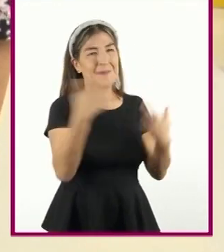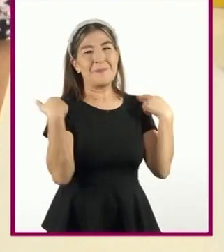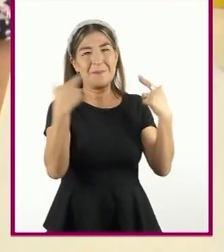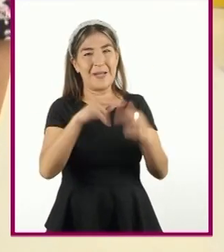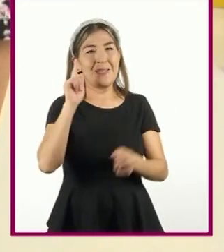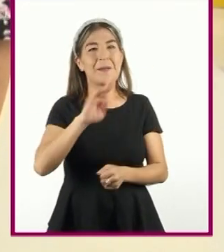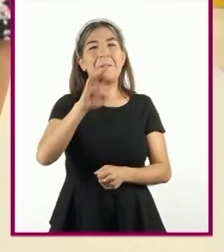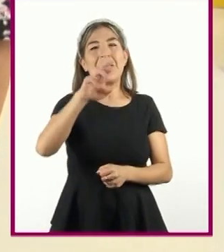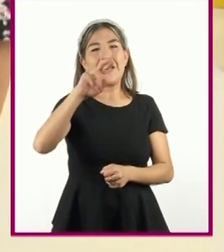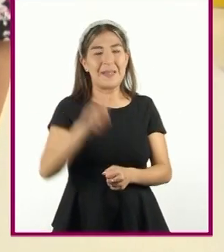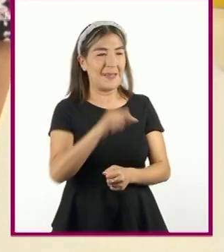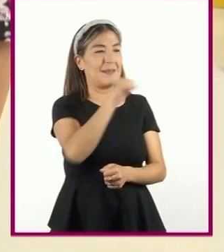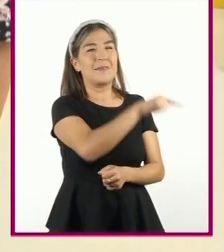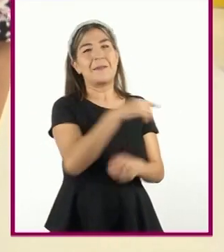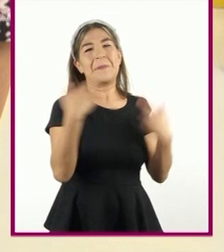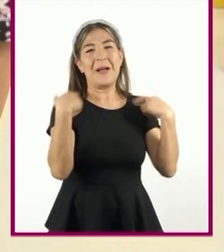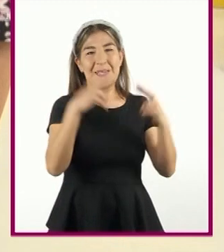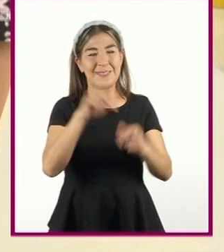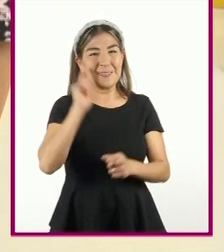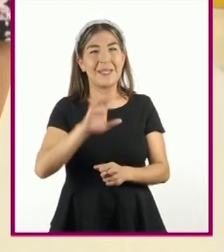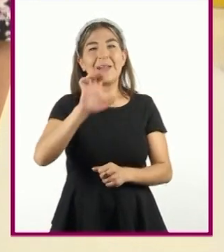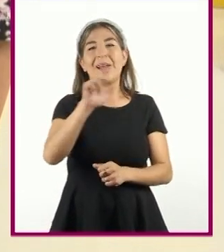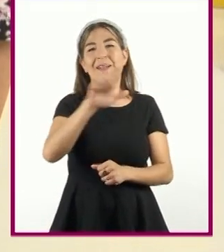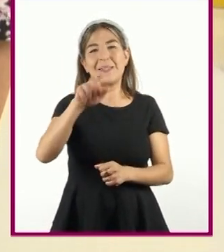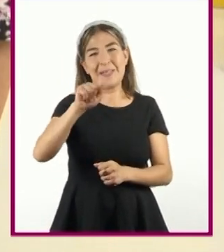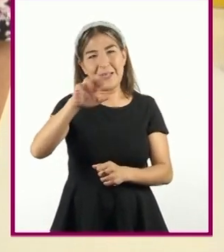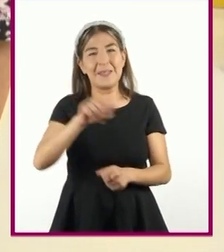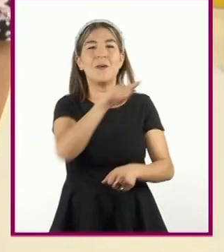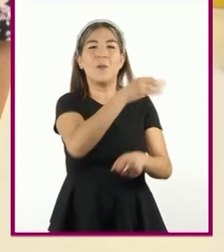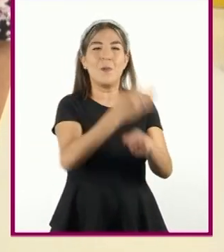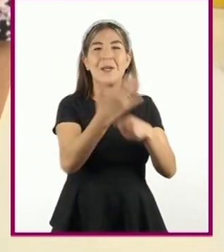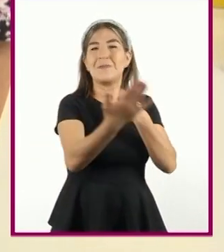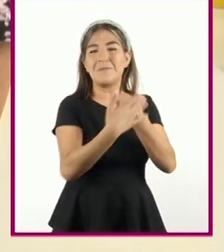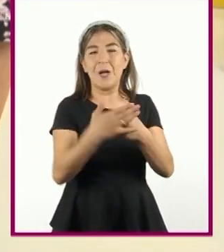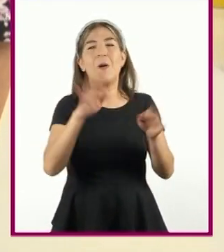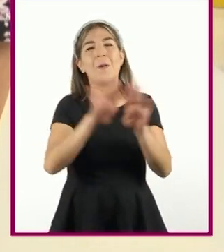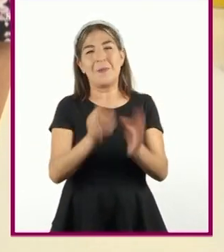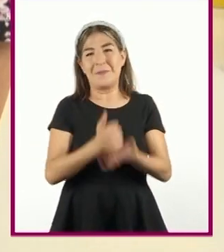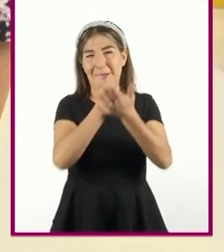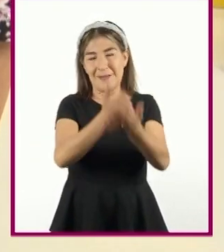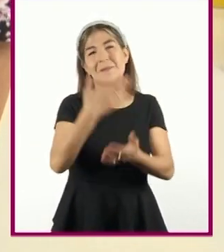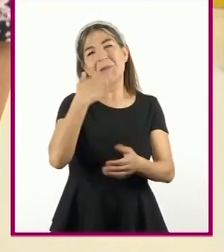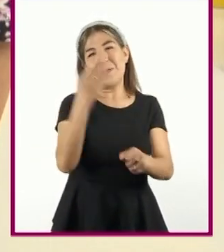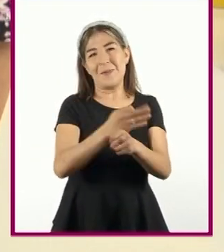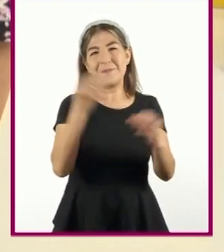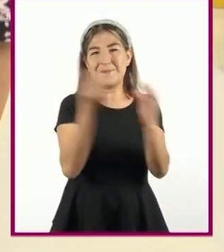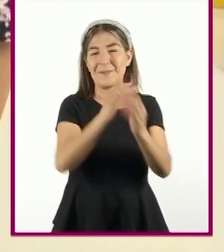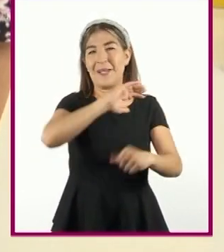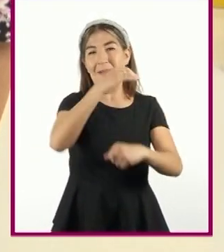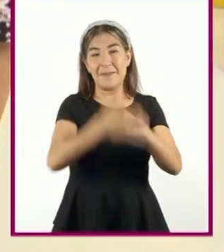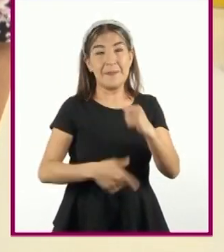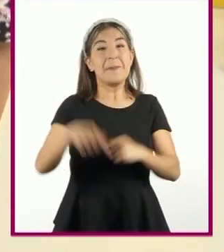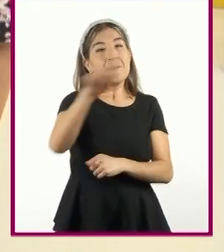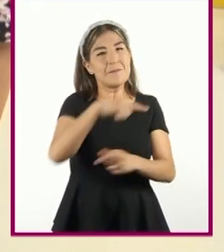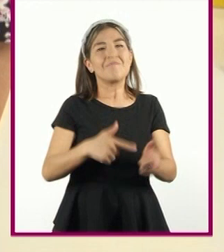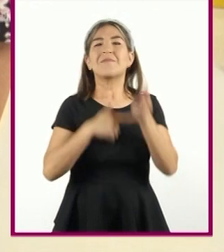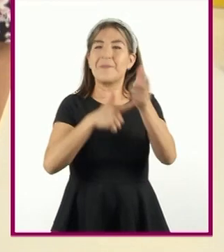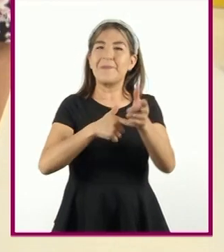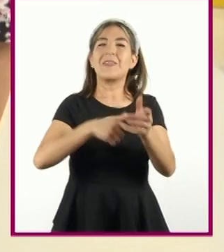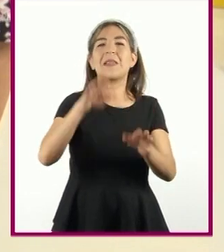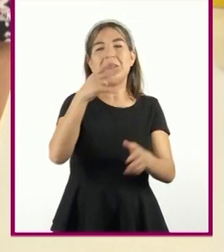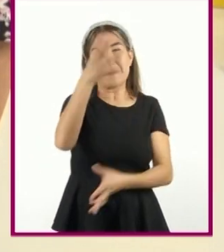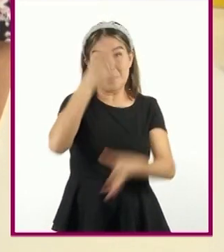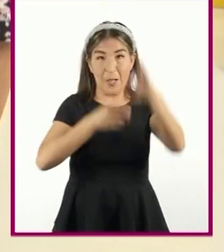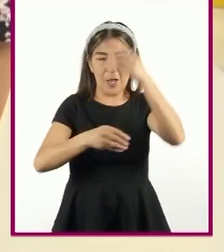maestra Cayetana, por sus aportaciones y comentarios. Hemos llegado al final de esta sesión. Nunca dejen de compartir lo